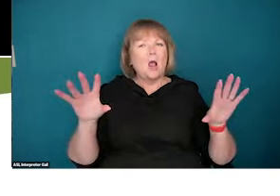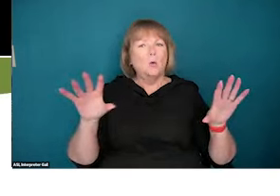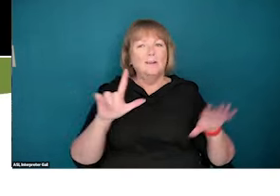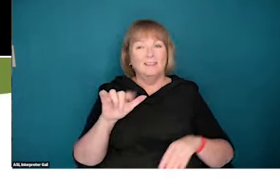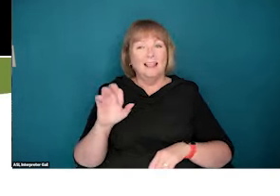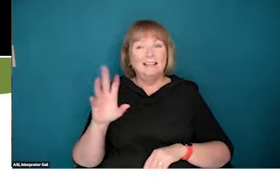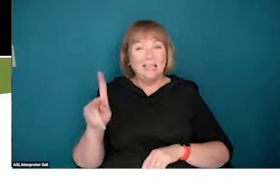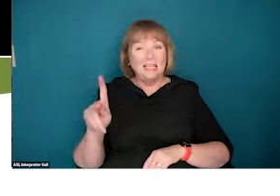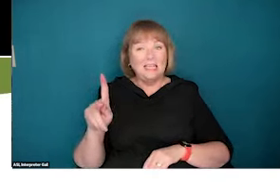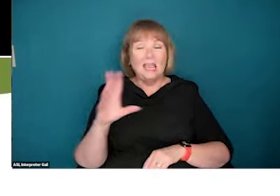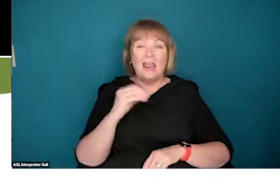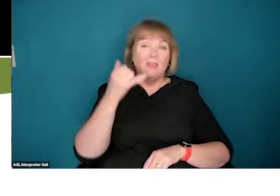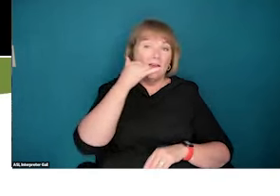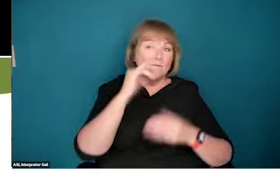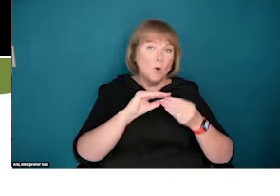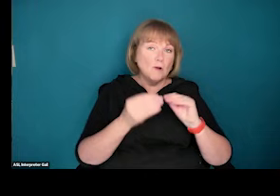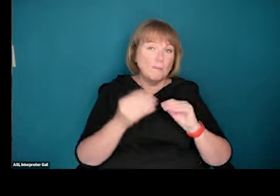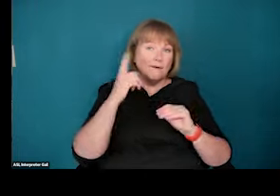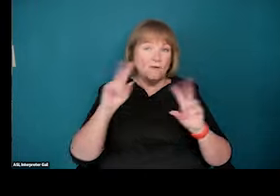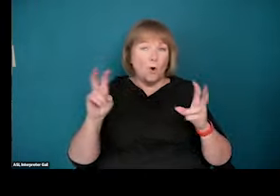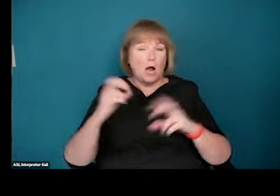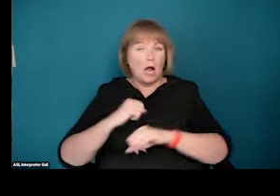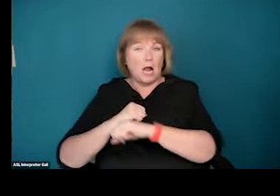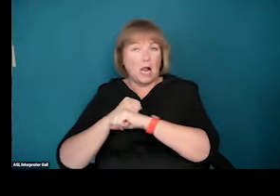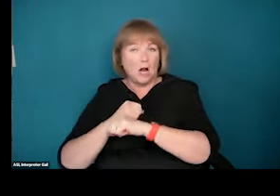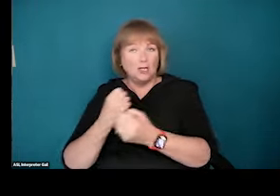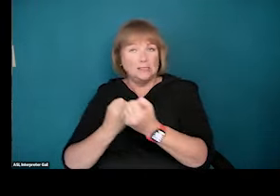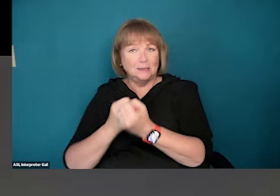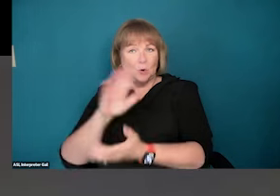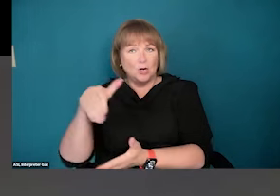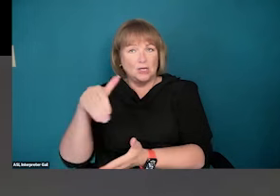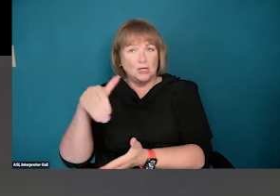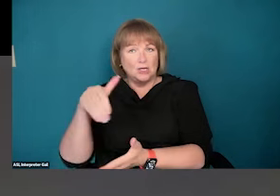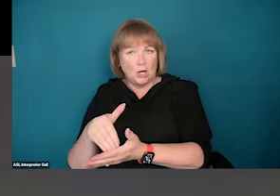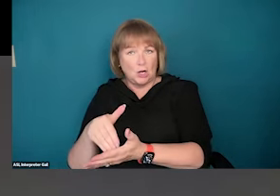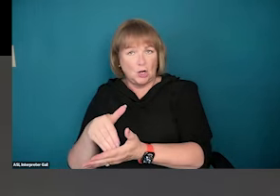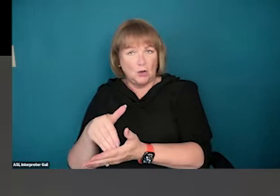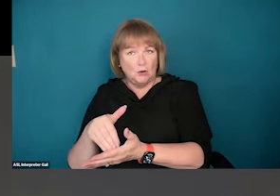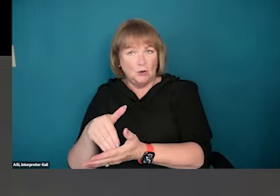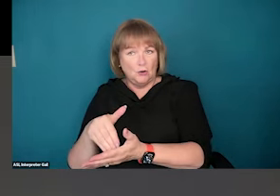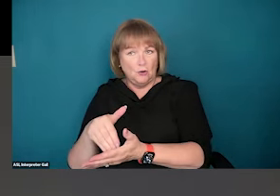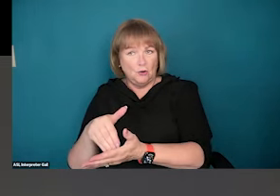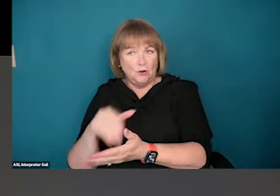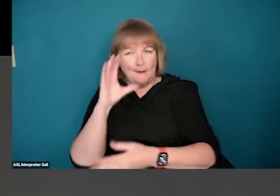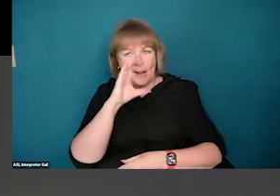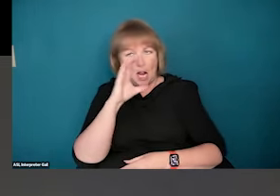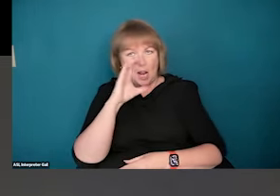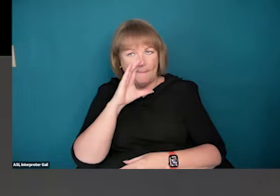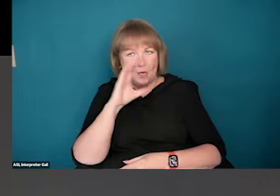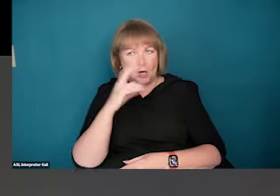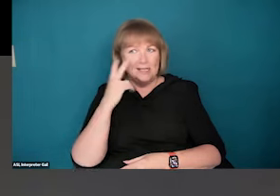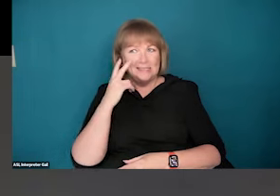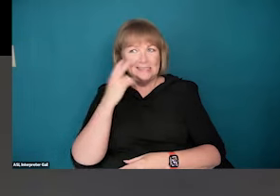¿Puedo, Jeremy, puedo contestar aquí en la caja de diálogo? Sí, sí pasa. Si vas a